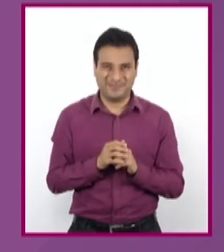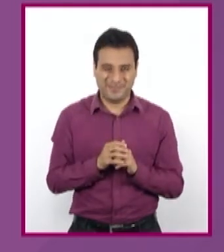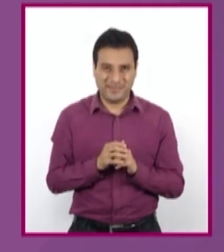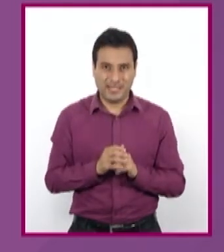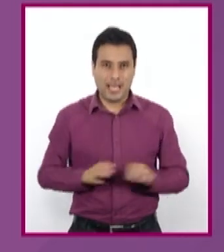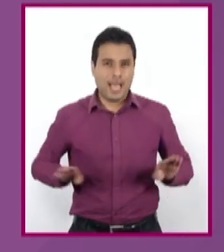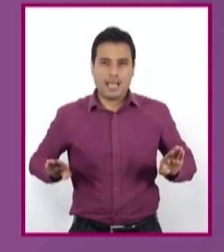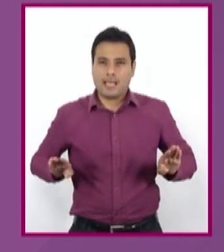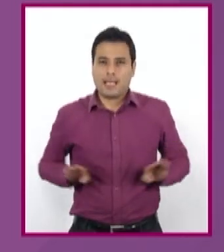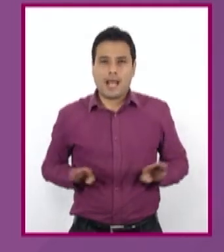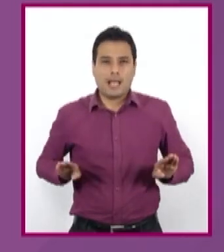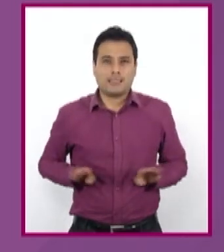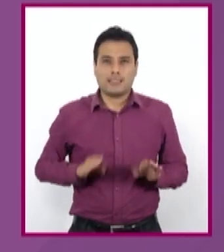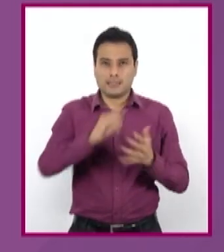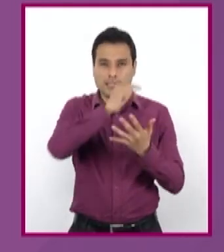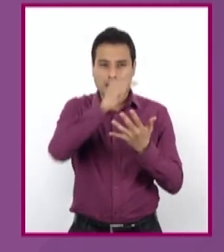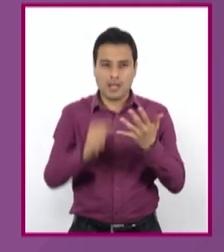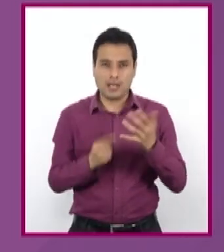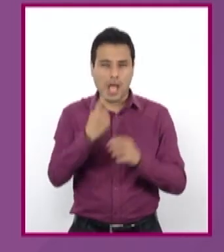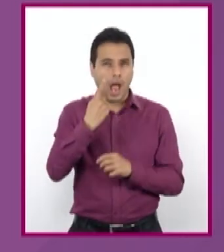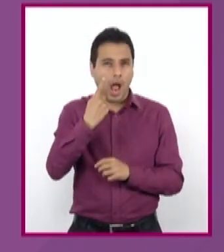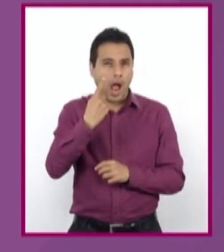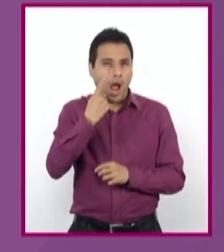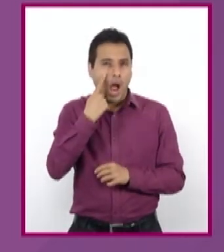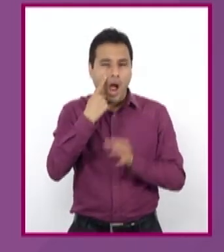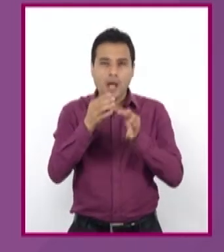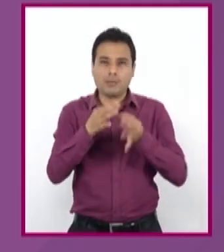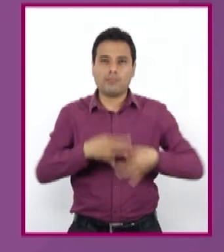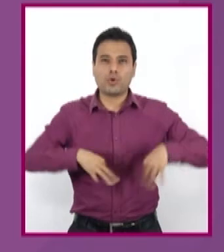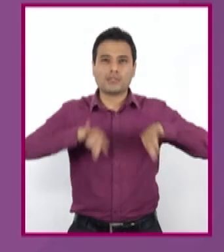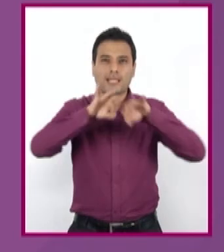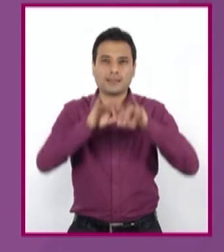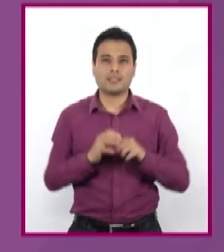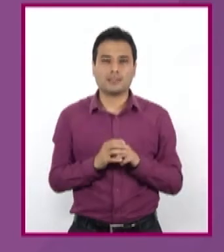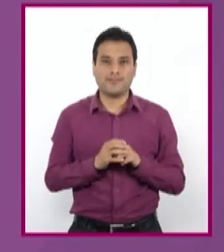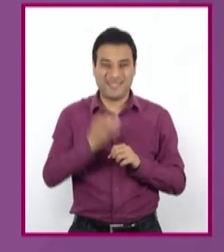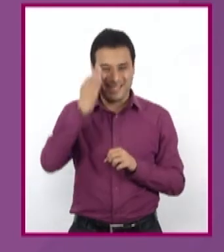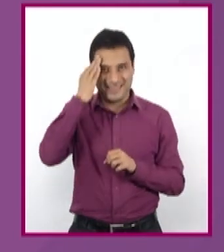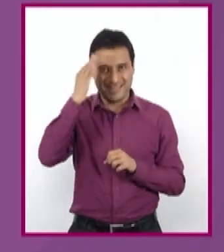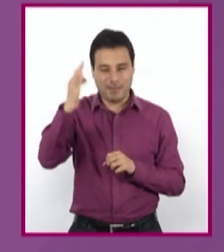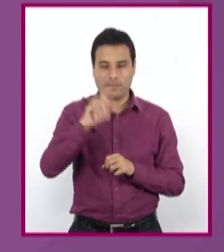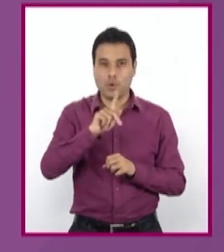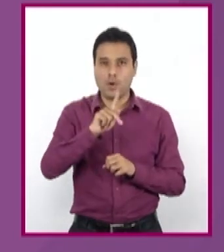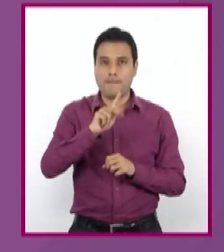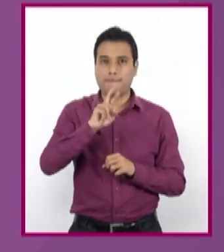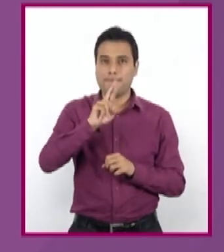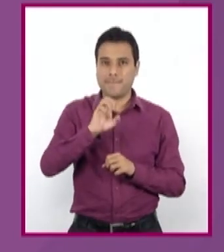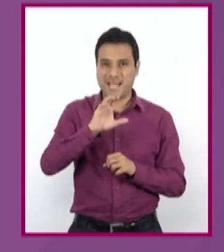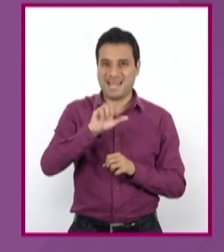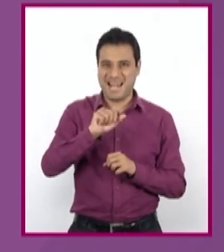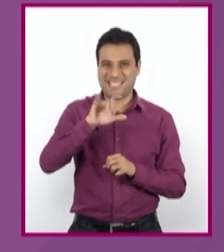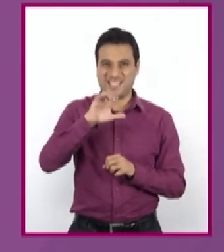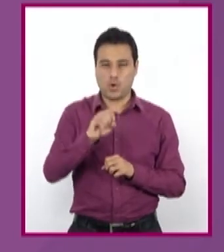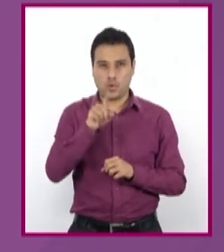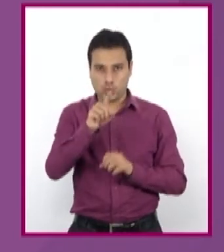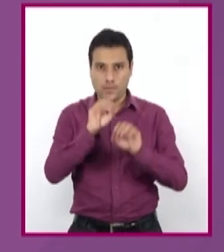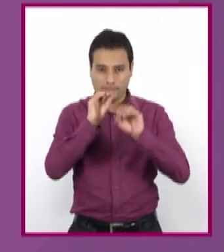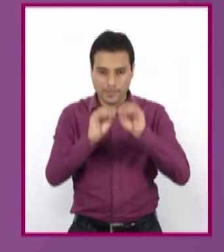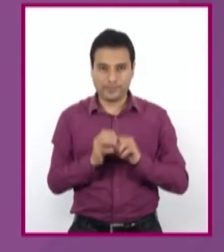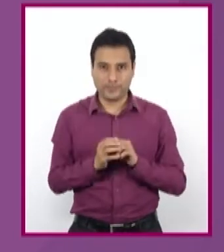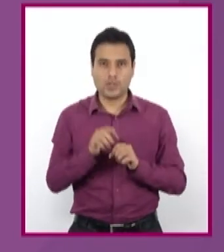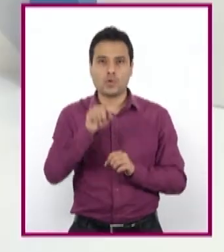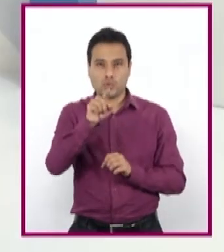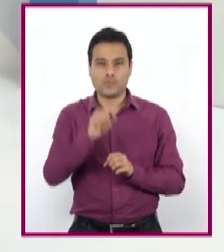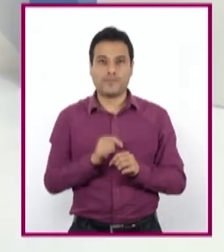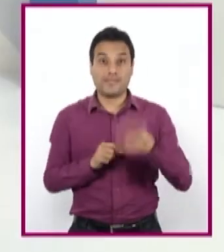referentes a cada uno de los 4 puntos expuestos de las civilizaciones del periodo preclásico. Consideren por lo menos 3 para cada